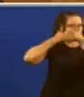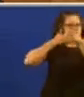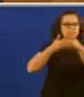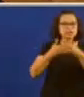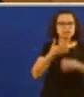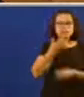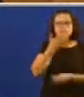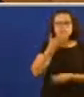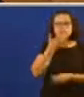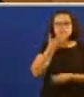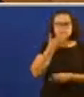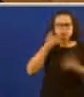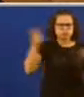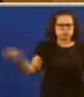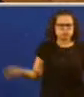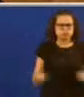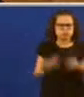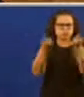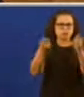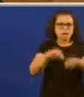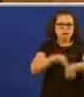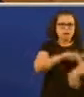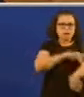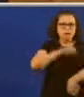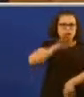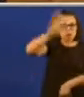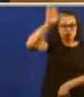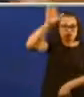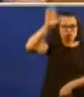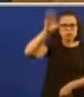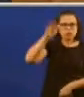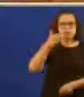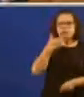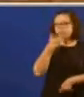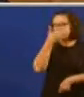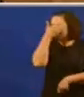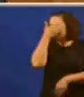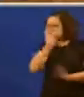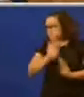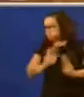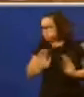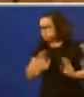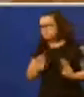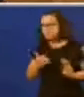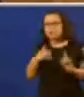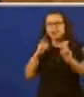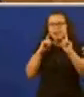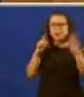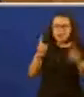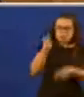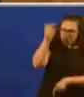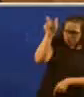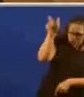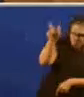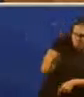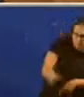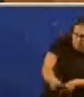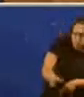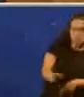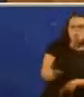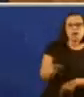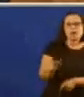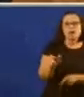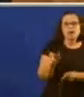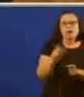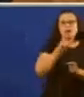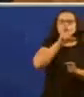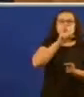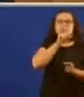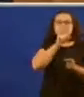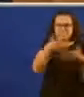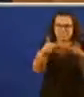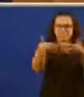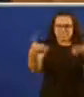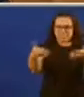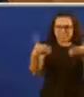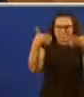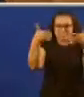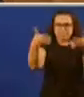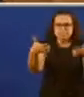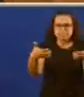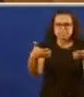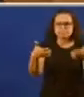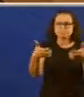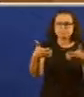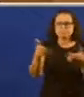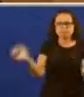se fai a poloxía dos crimes da dictadura, pero que, sin embargo, condena dous anos de cárcere a unha persoa por poñer un tuit. Son vostedes tamén o